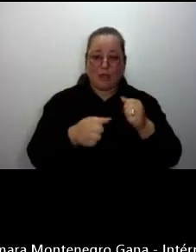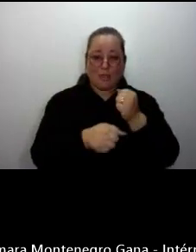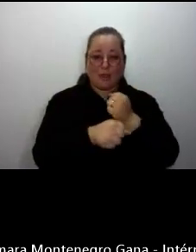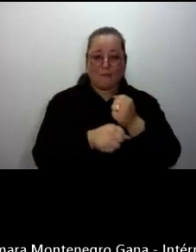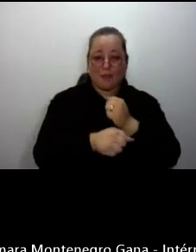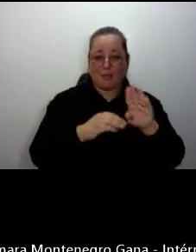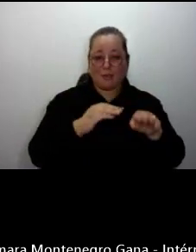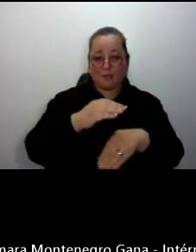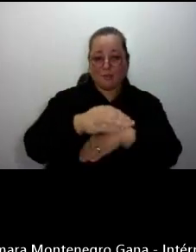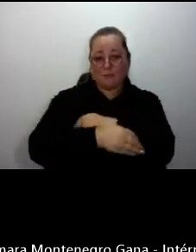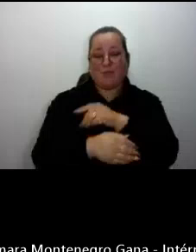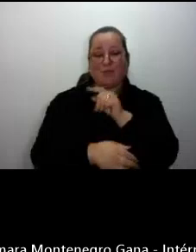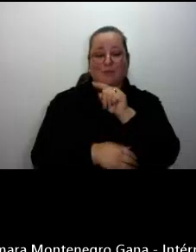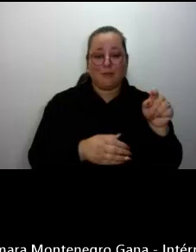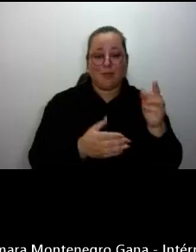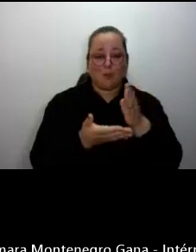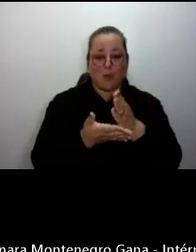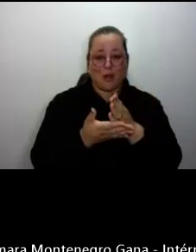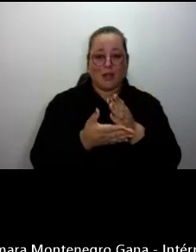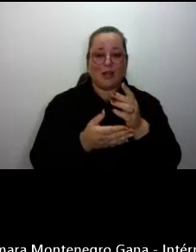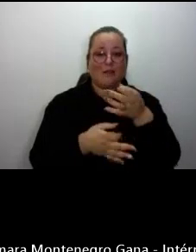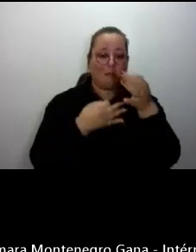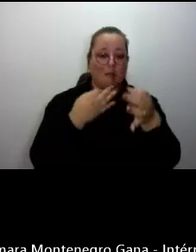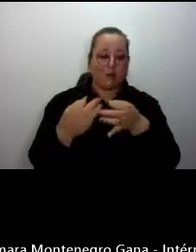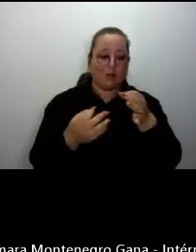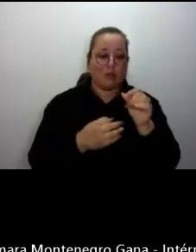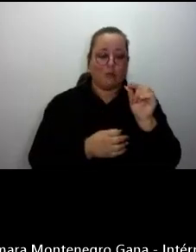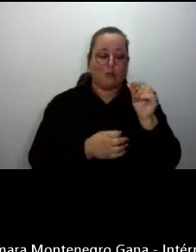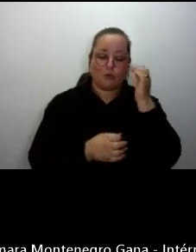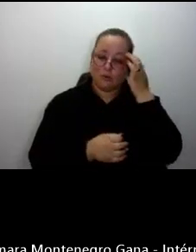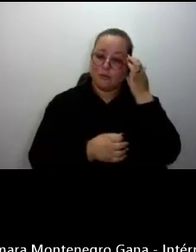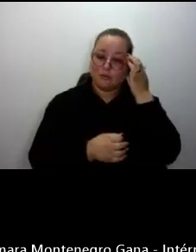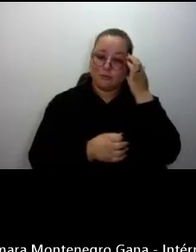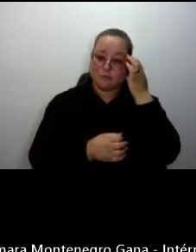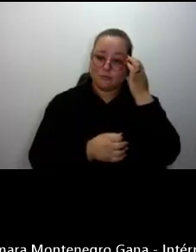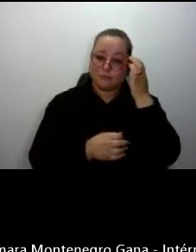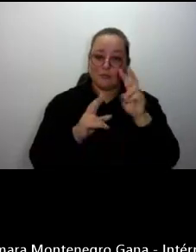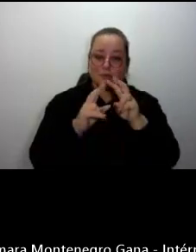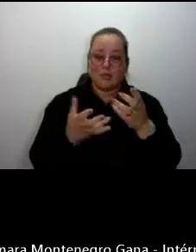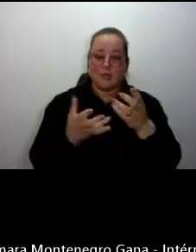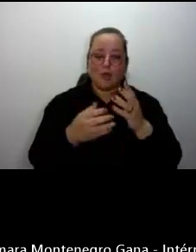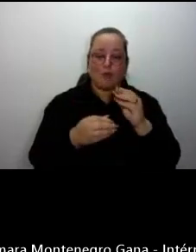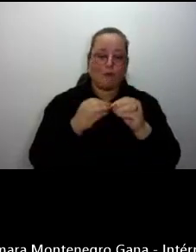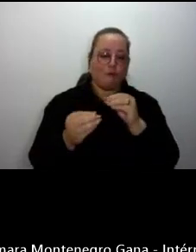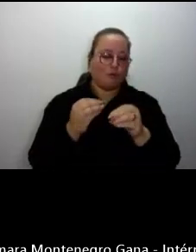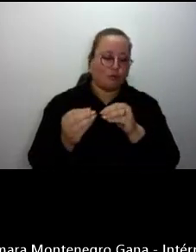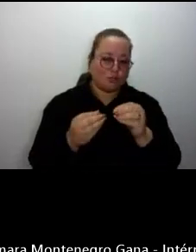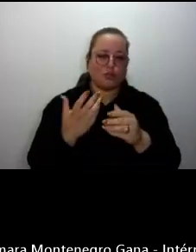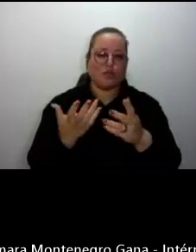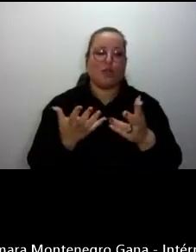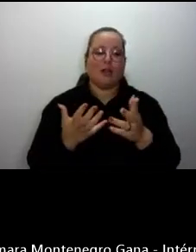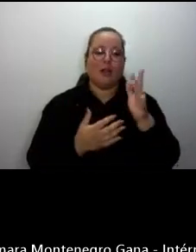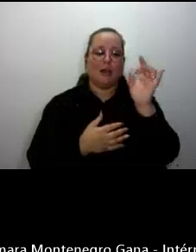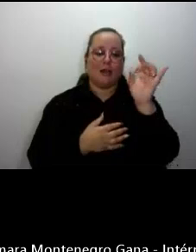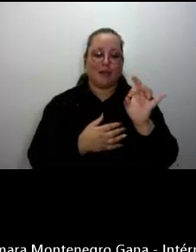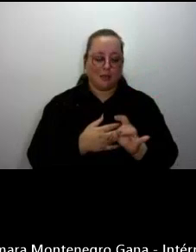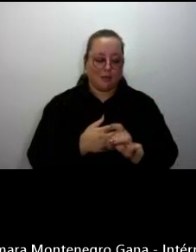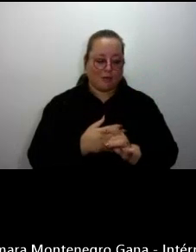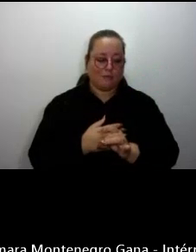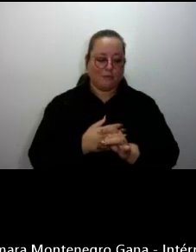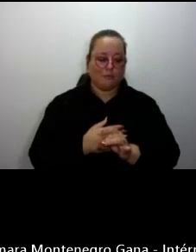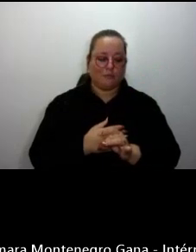escuela, y les vamos a ir contando un poco la parte más operativa, cómo vamos llevando a cabo,